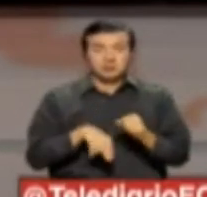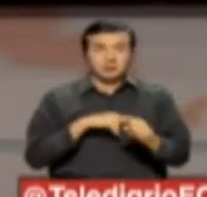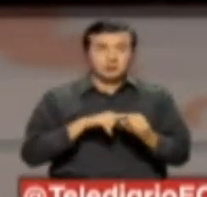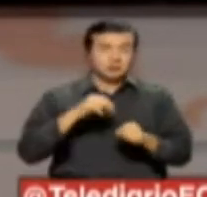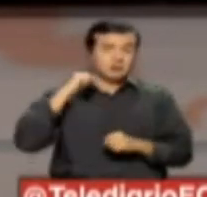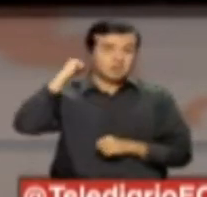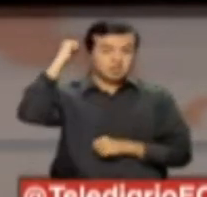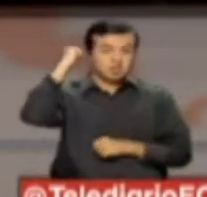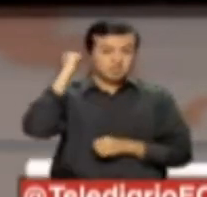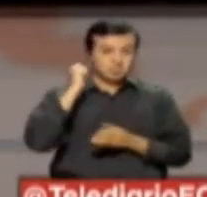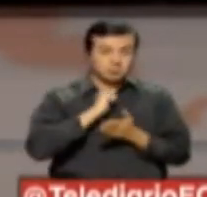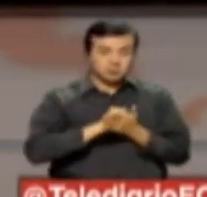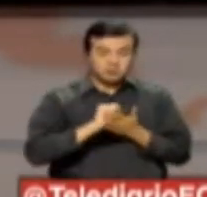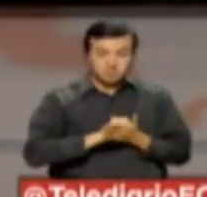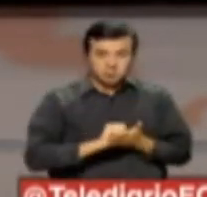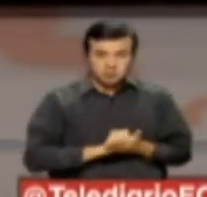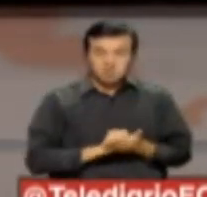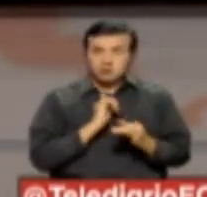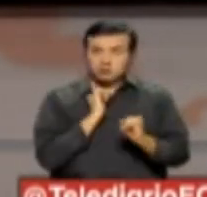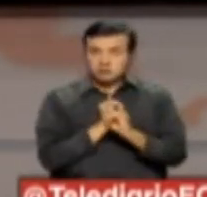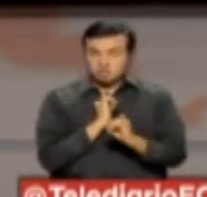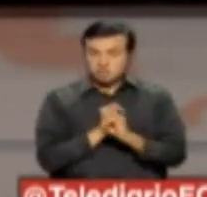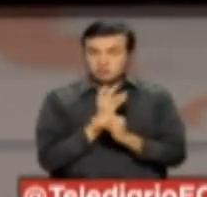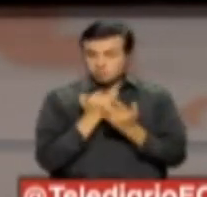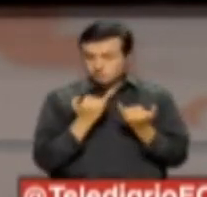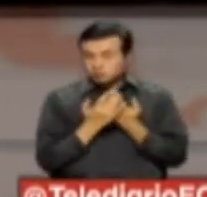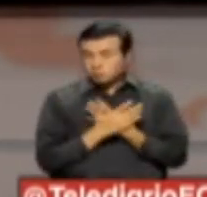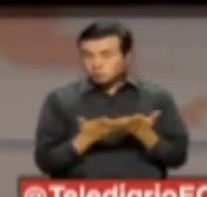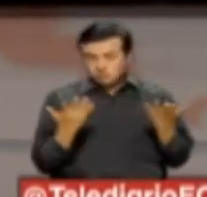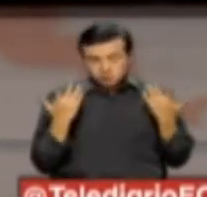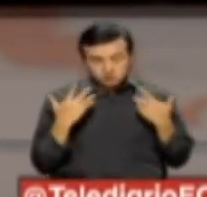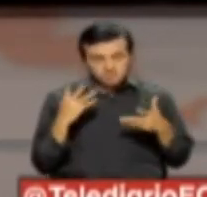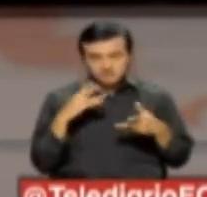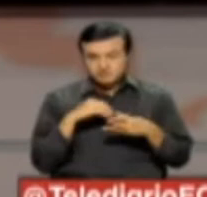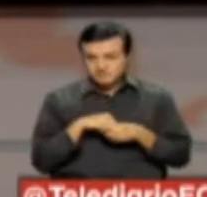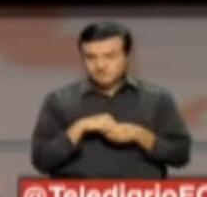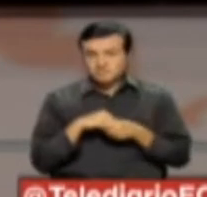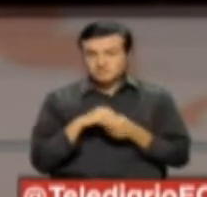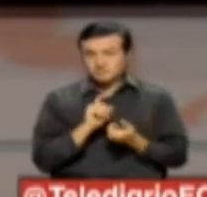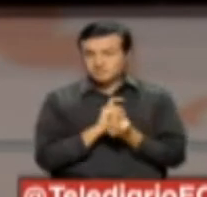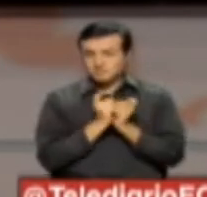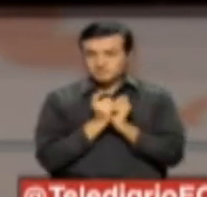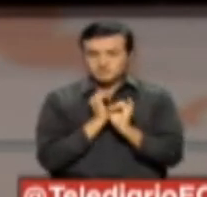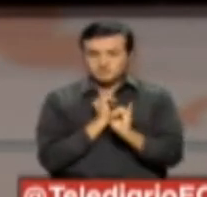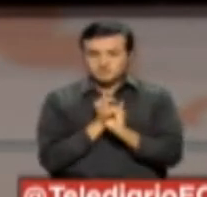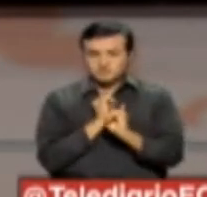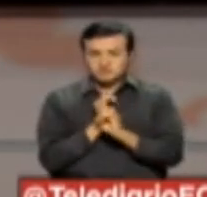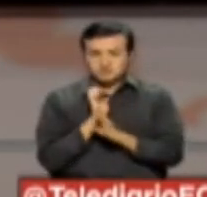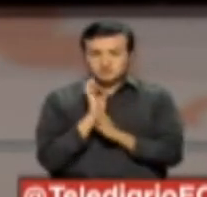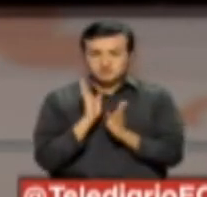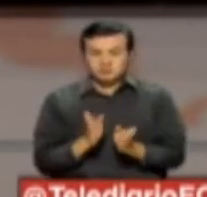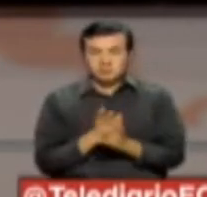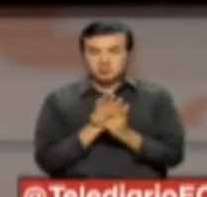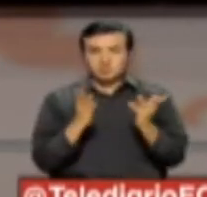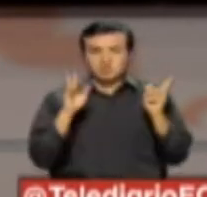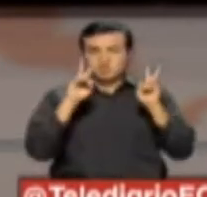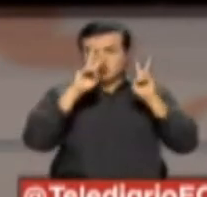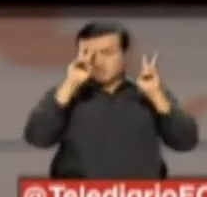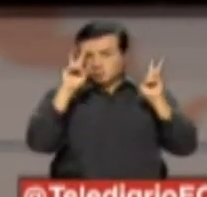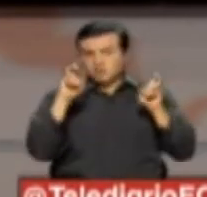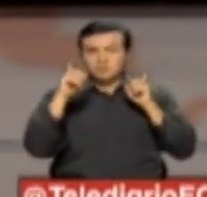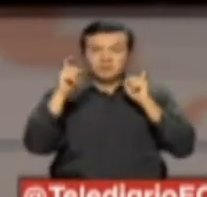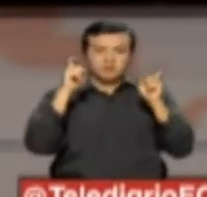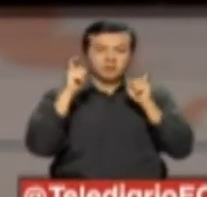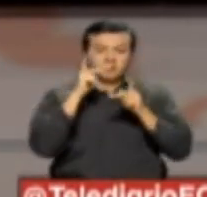intelectuales que es la institución que ahora se ha conformado y que reemplazó al instituto 4 en la propiedad intelectual en cuanto al